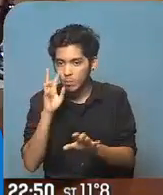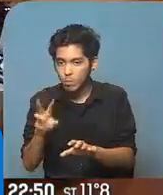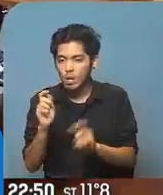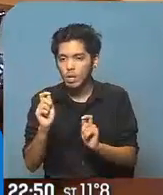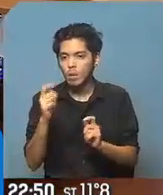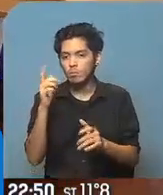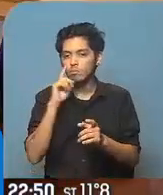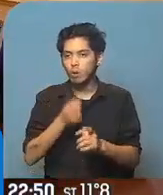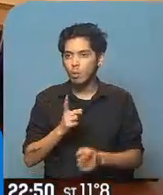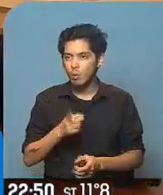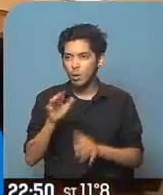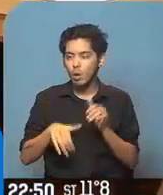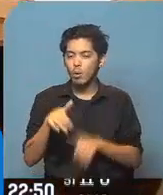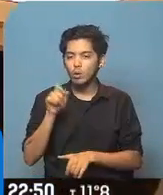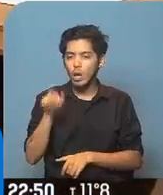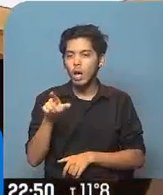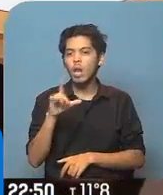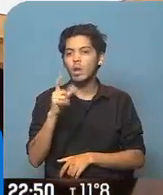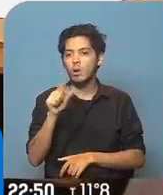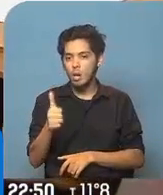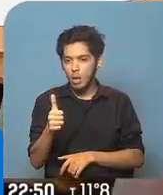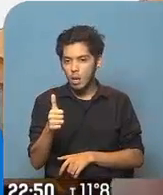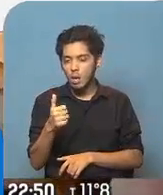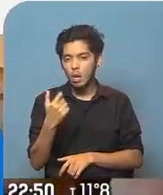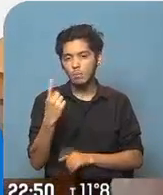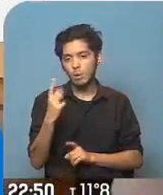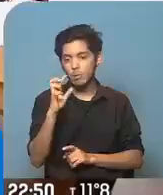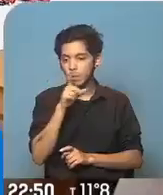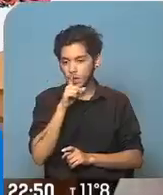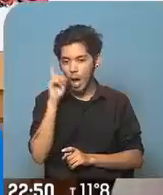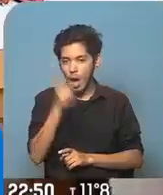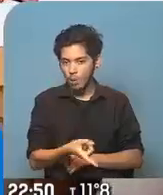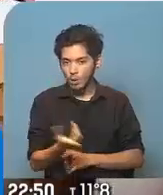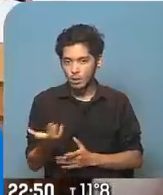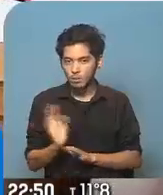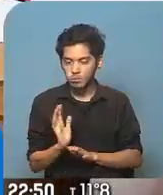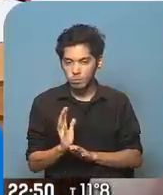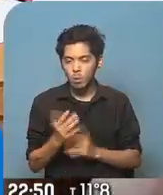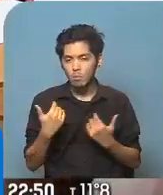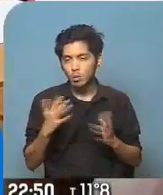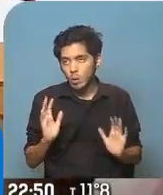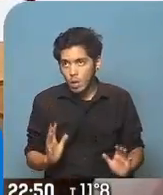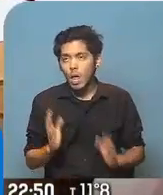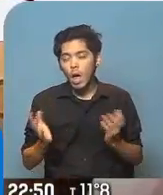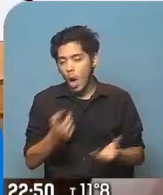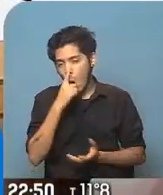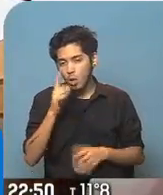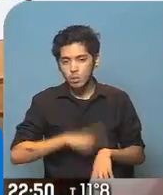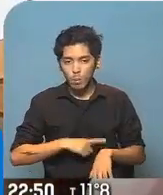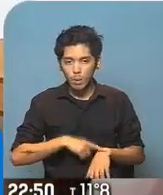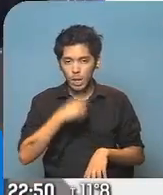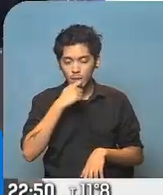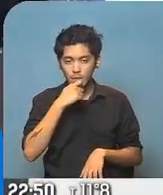prohibido votar a Lula, votarían a otro, porque el propio PT incluso se lo indicaría. Sí, es una probabilidad, es decir, que a último momento, si es